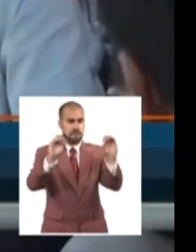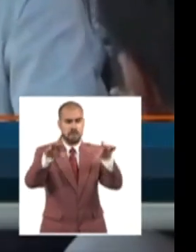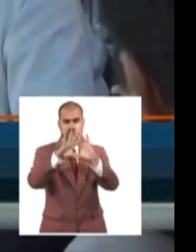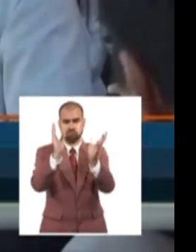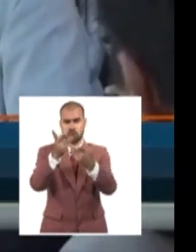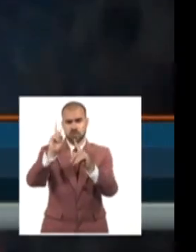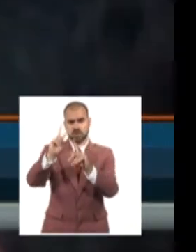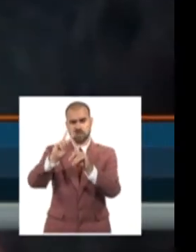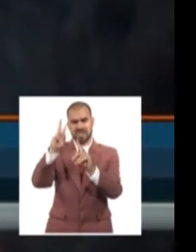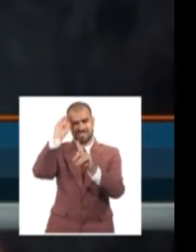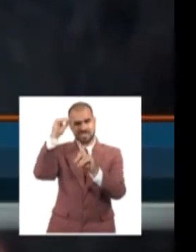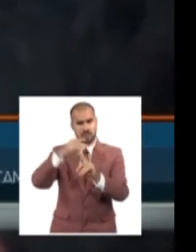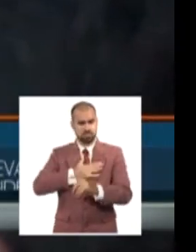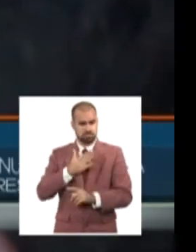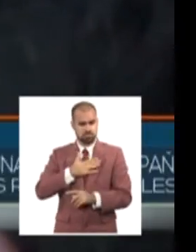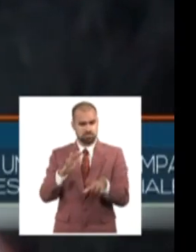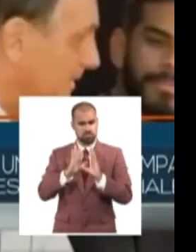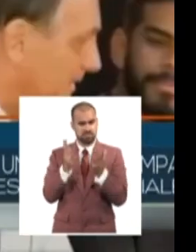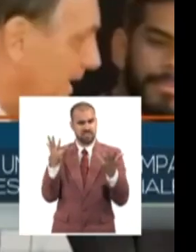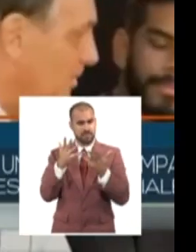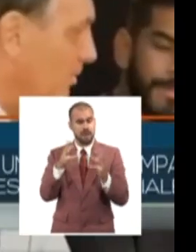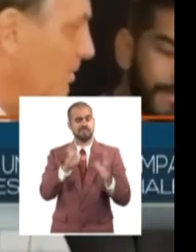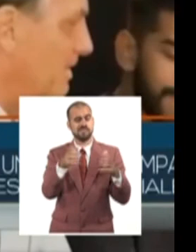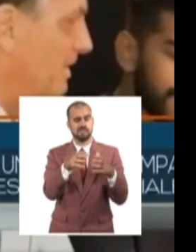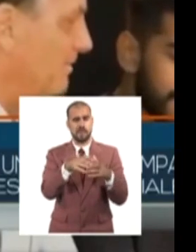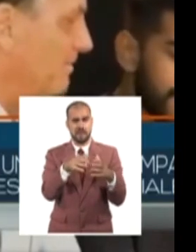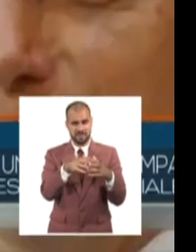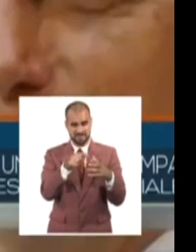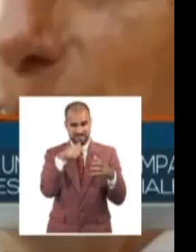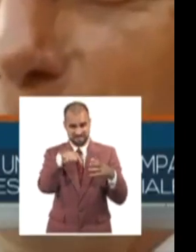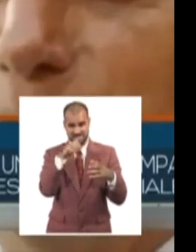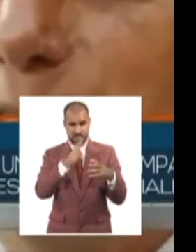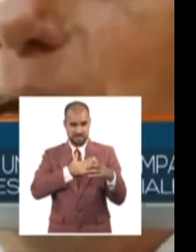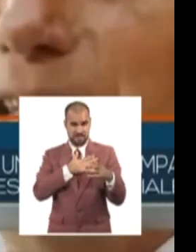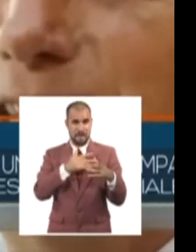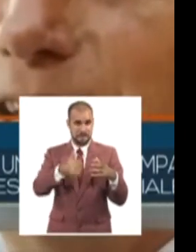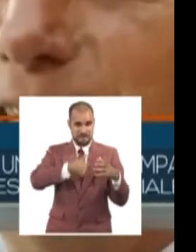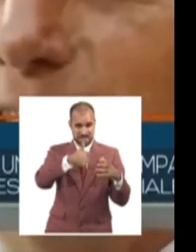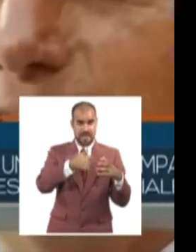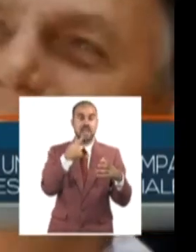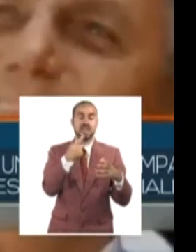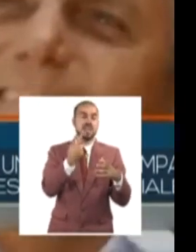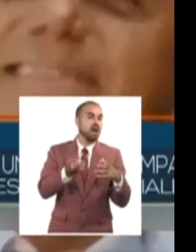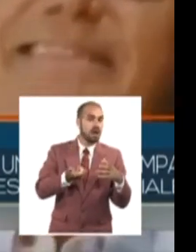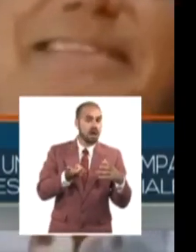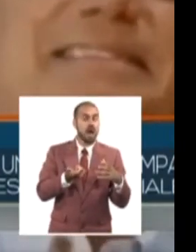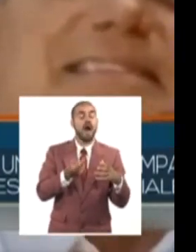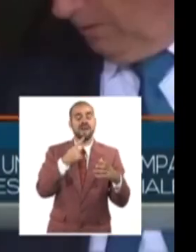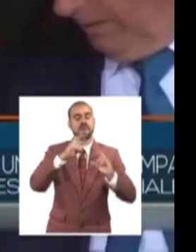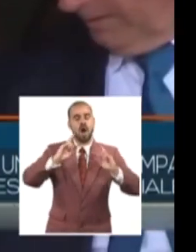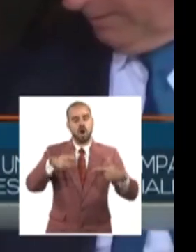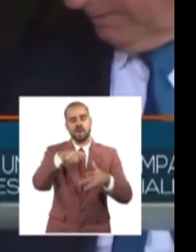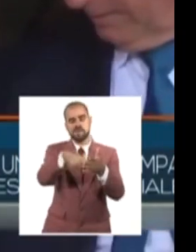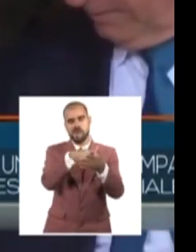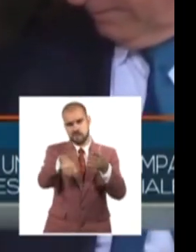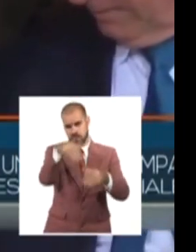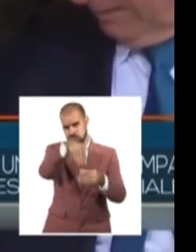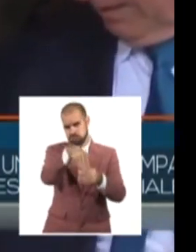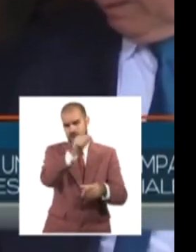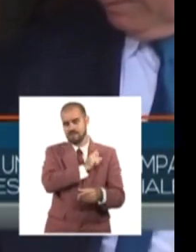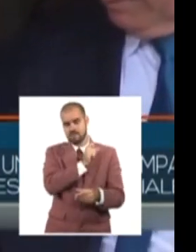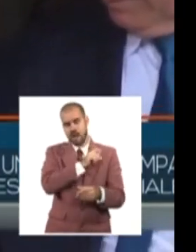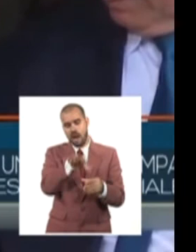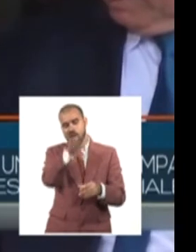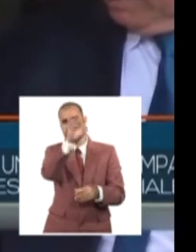partidarias encargadas por el partido liberal cuyo buque insignia es la precampaña por la reelección de jair bolsonaro y licitará